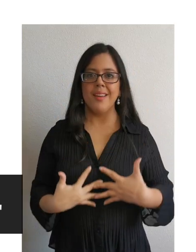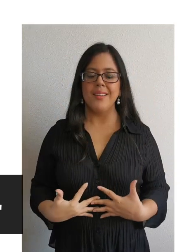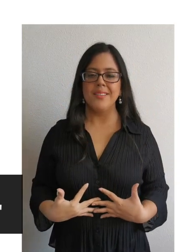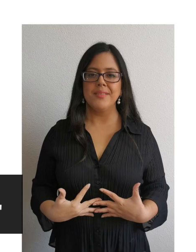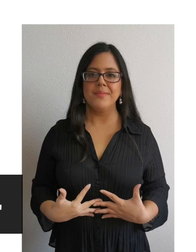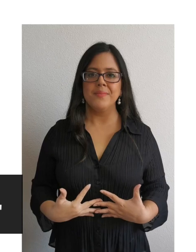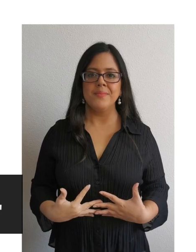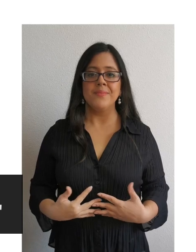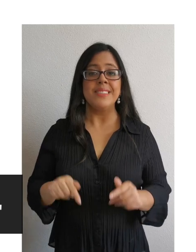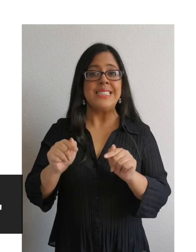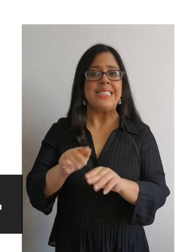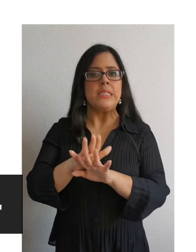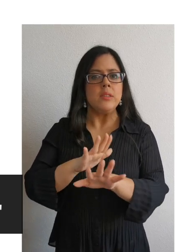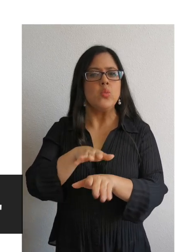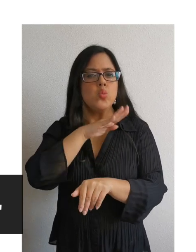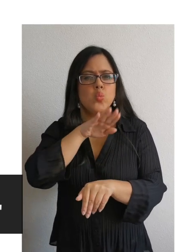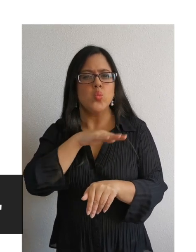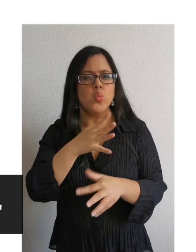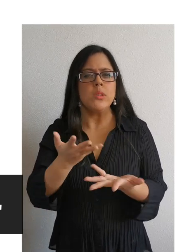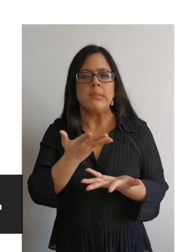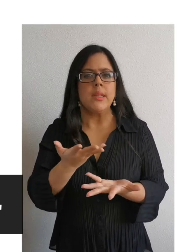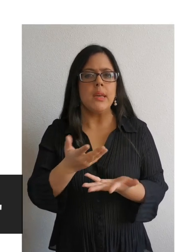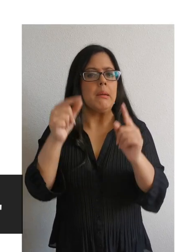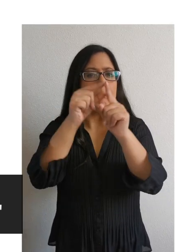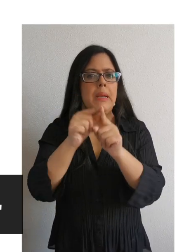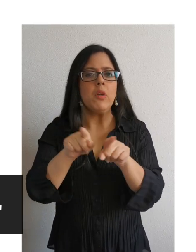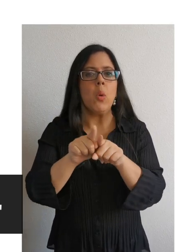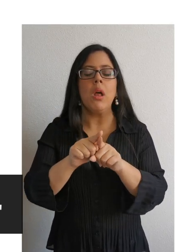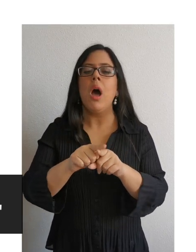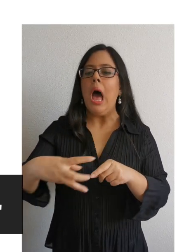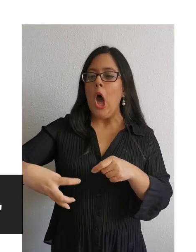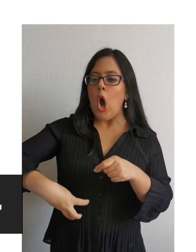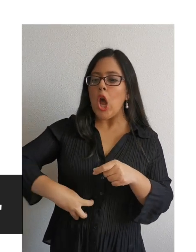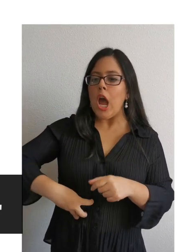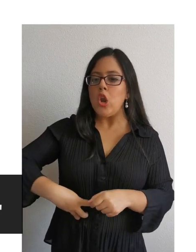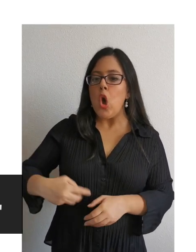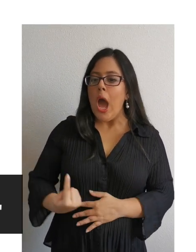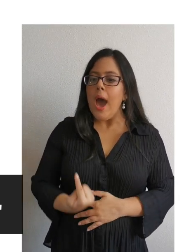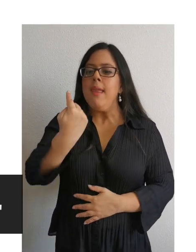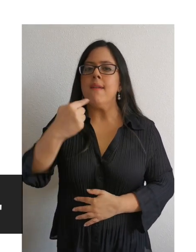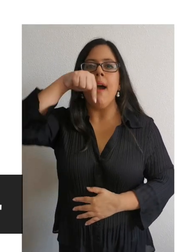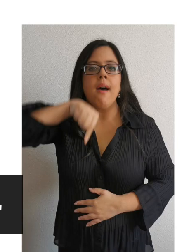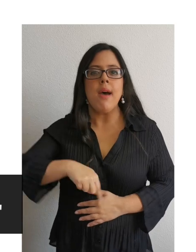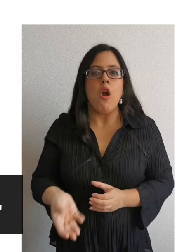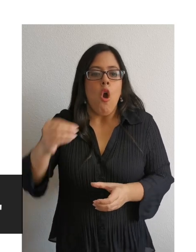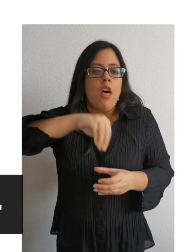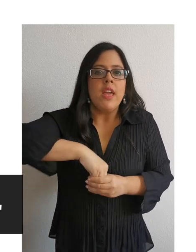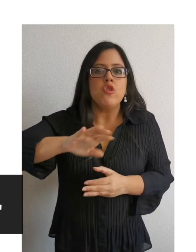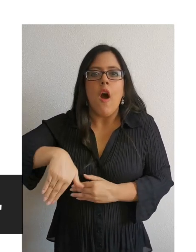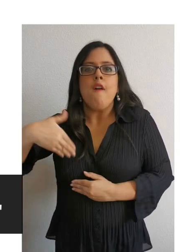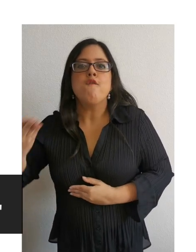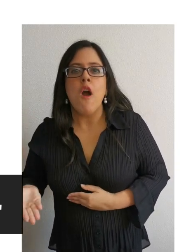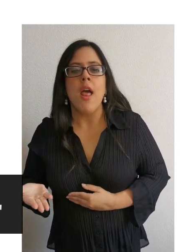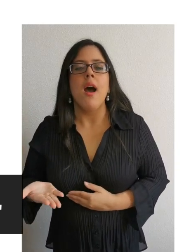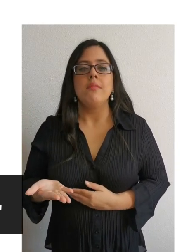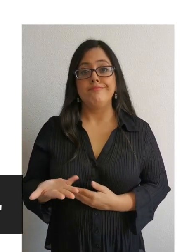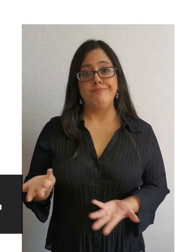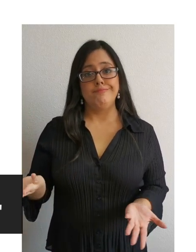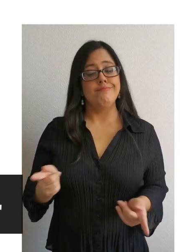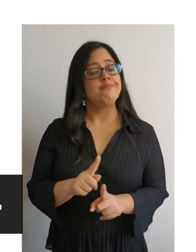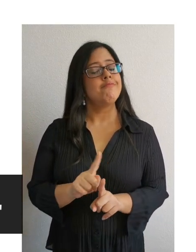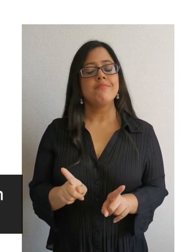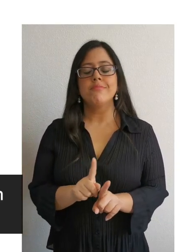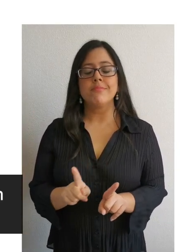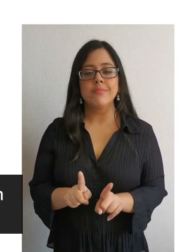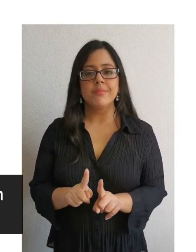anatómica. Así evitamos ocupar frases tales como este órgano está arriba, abajo, adentro, afuera, etcétera,